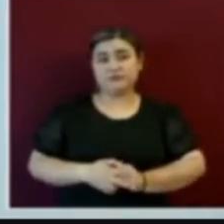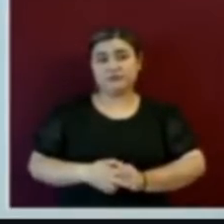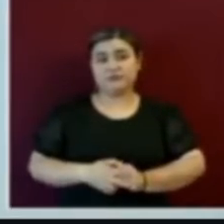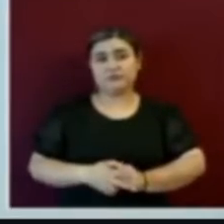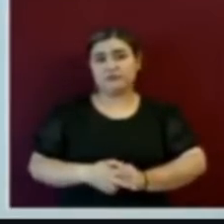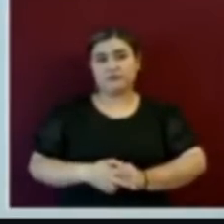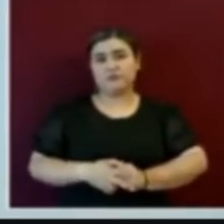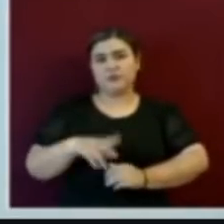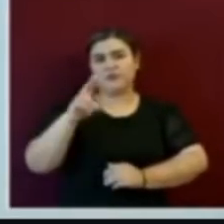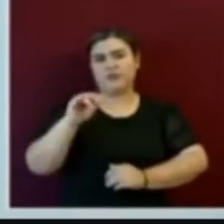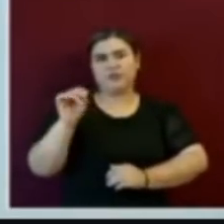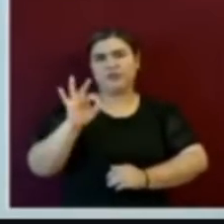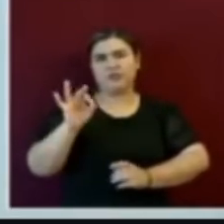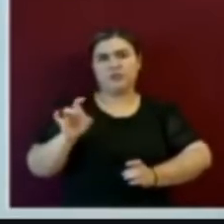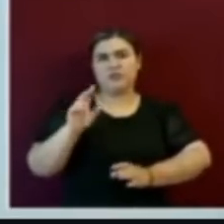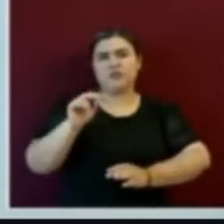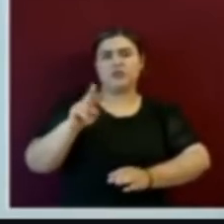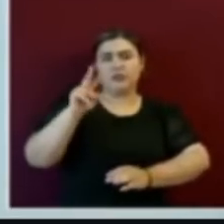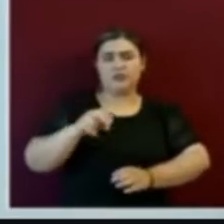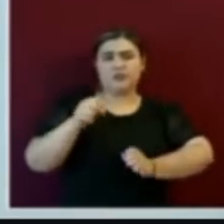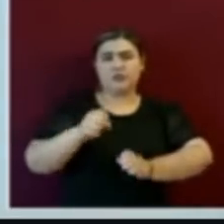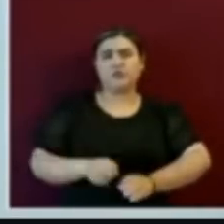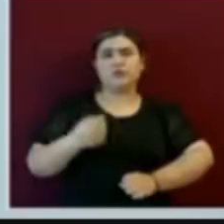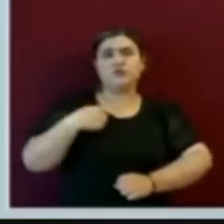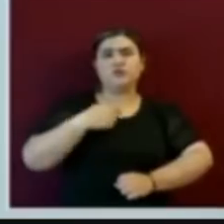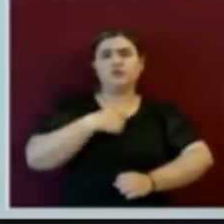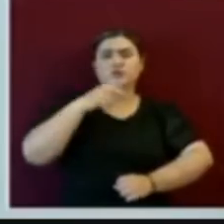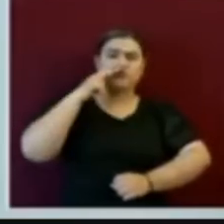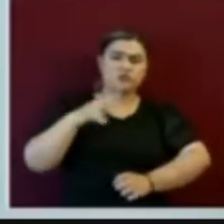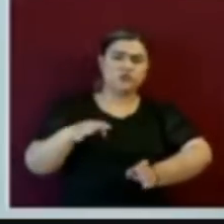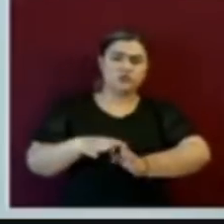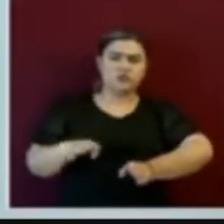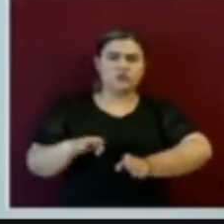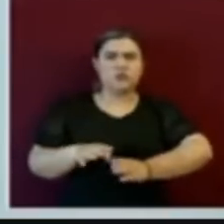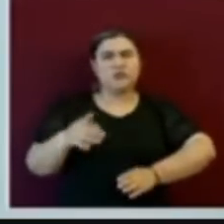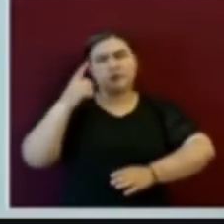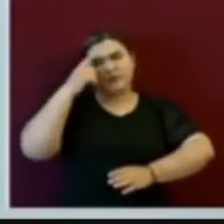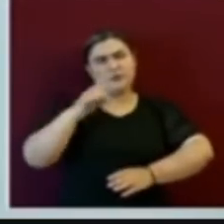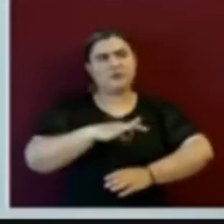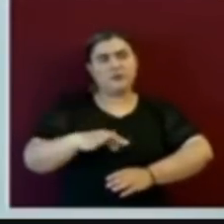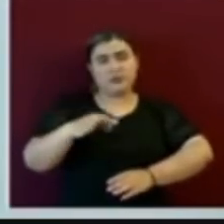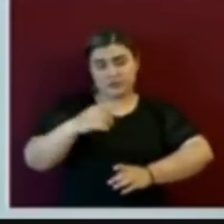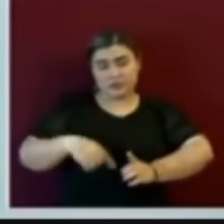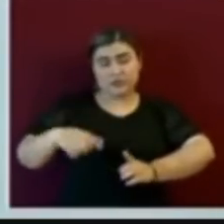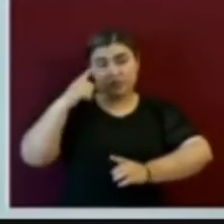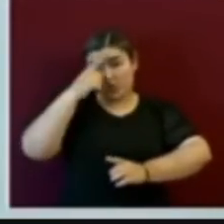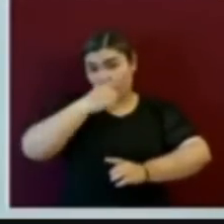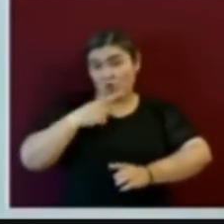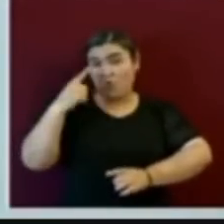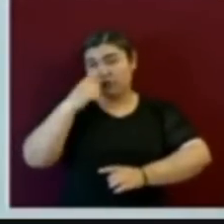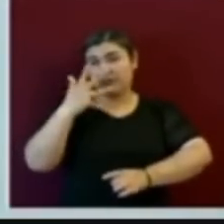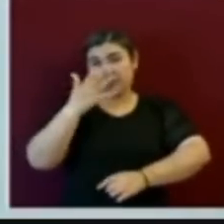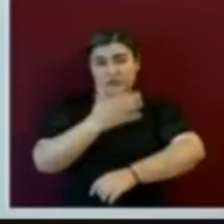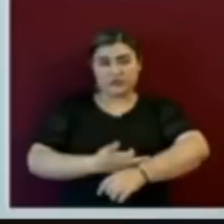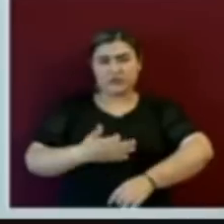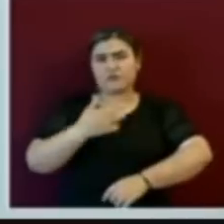no es probable. Hemos hecho una consideración respecto a la hora y la